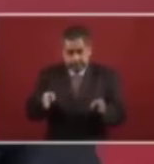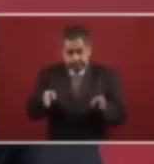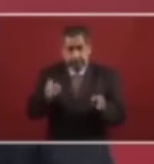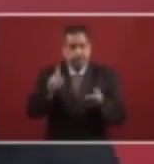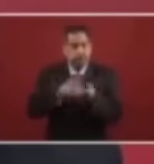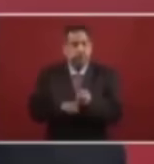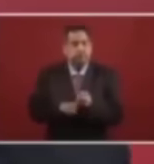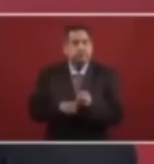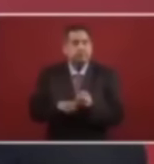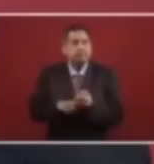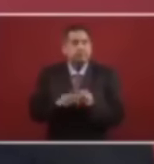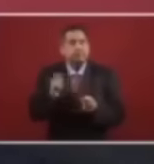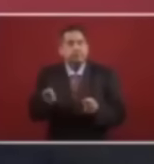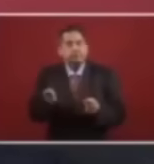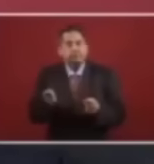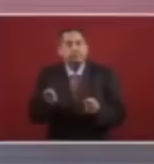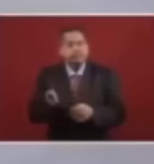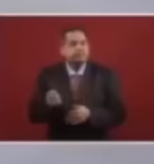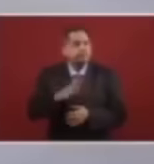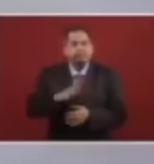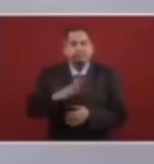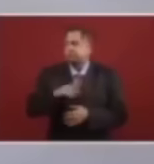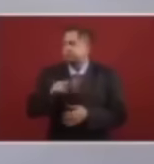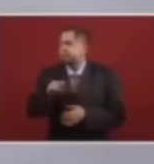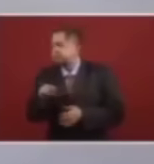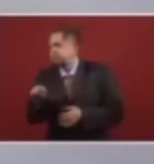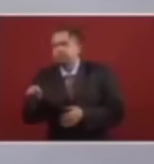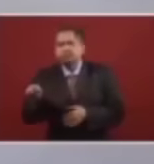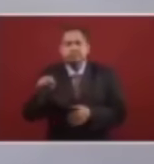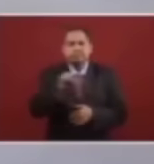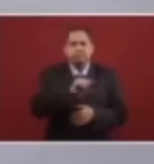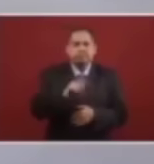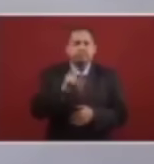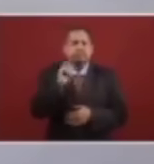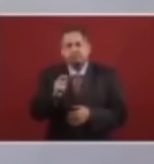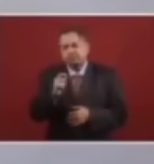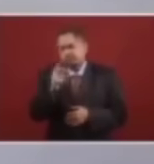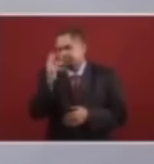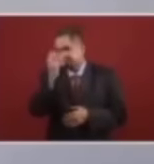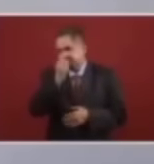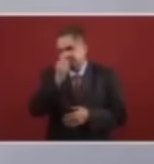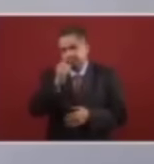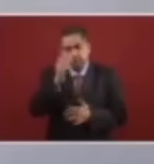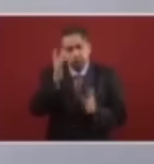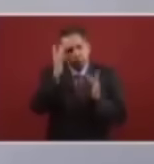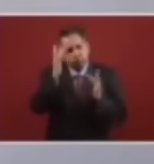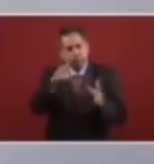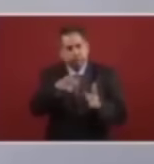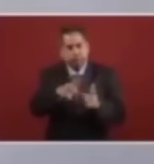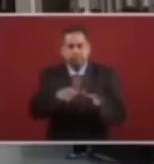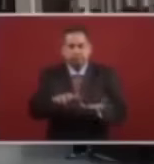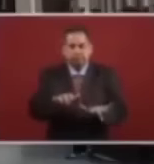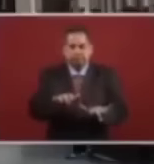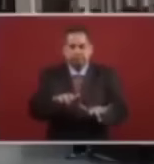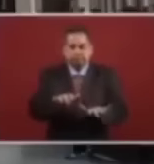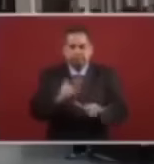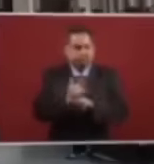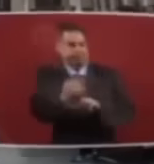en que existen las benditas redes sociales.